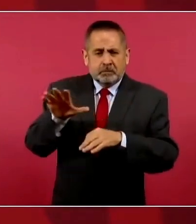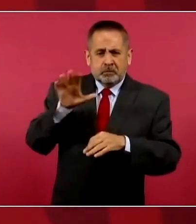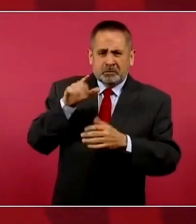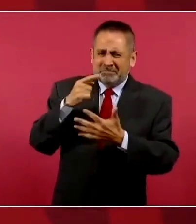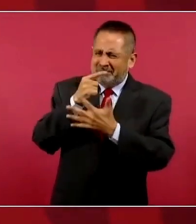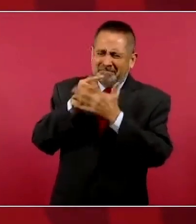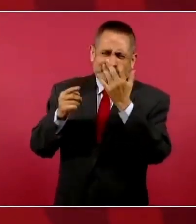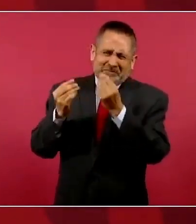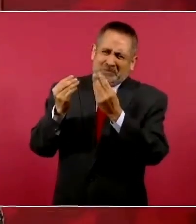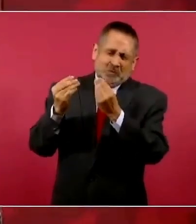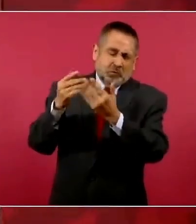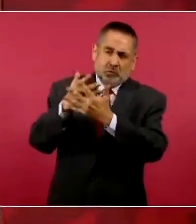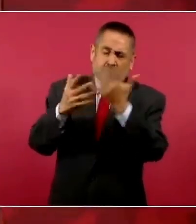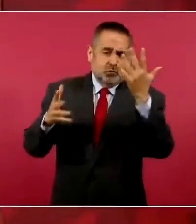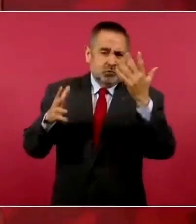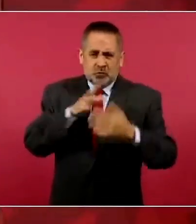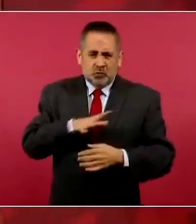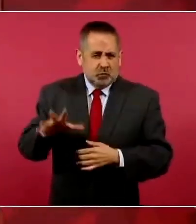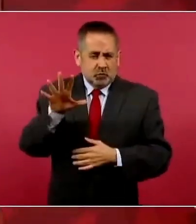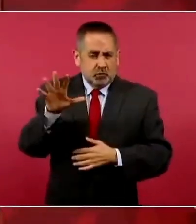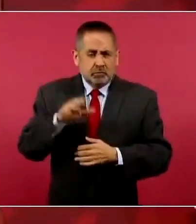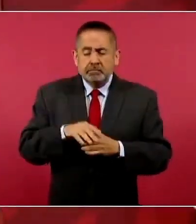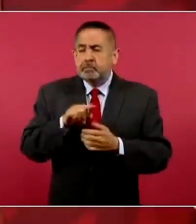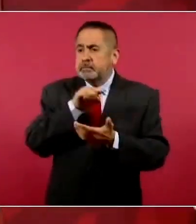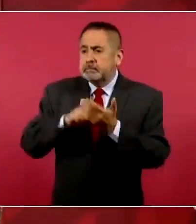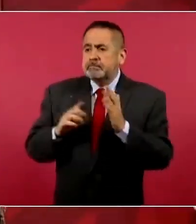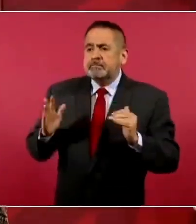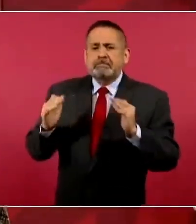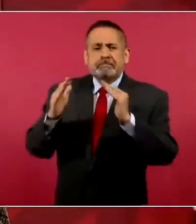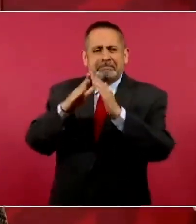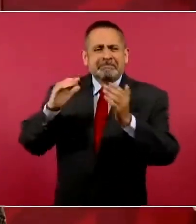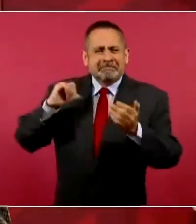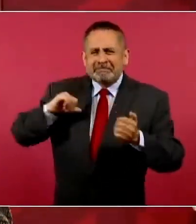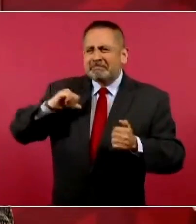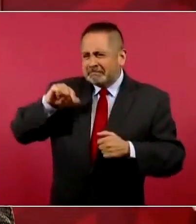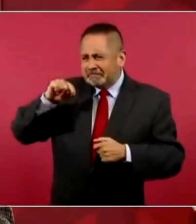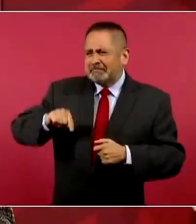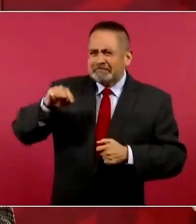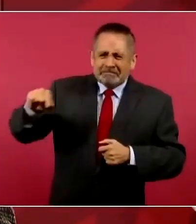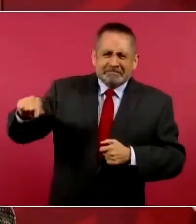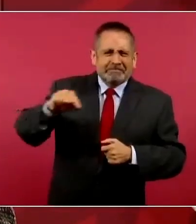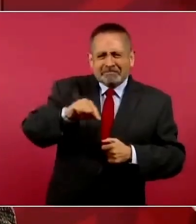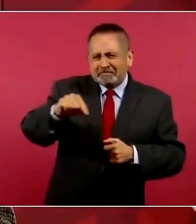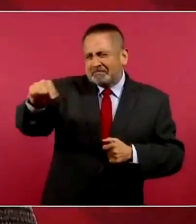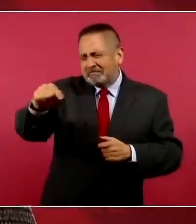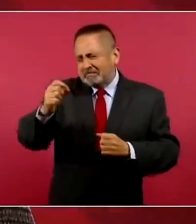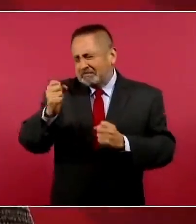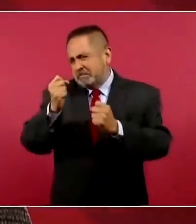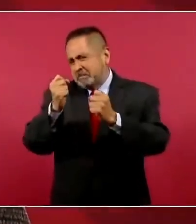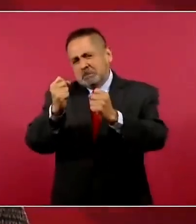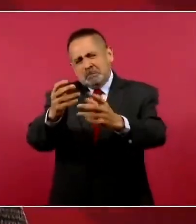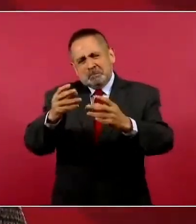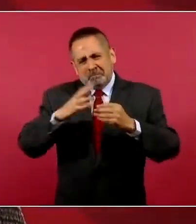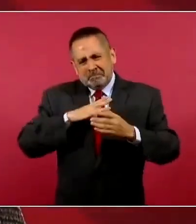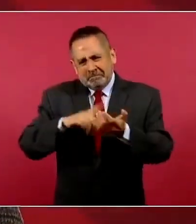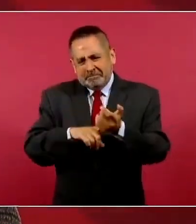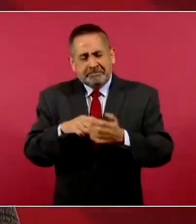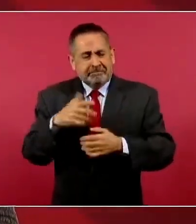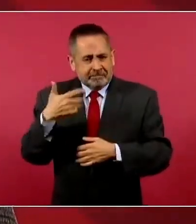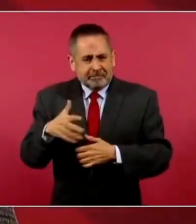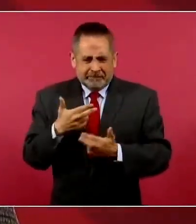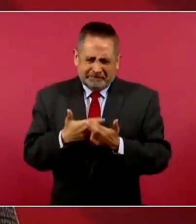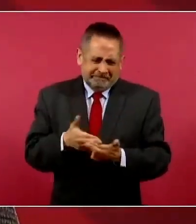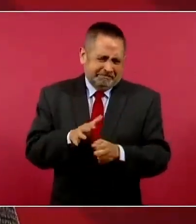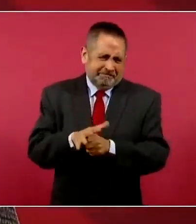impresionante, no acaba. Impresionante, los sitios arqueológicos, lo que hay de